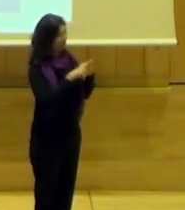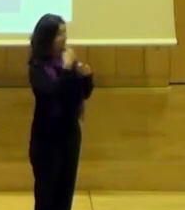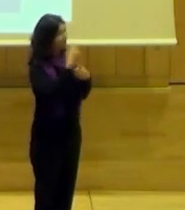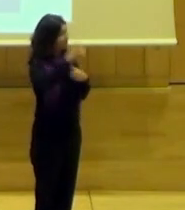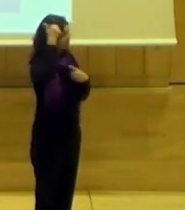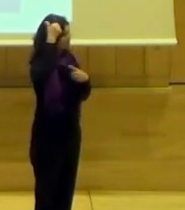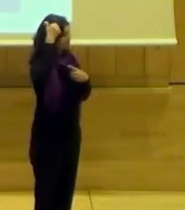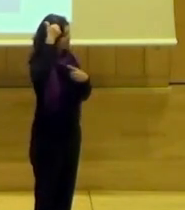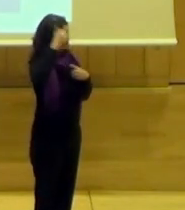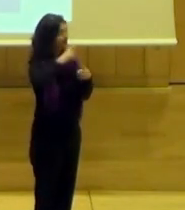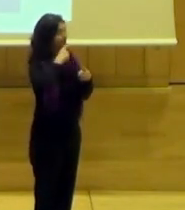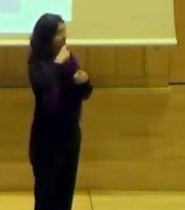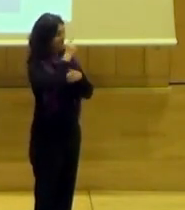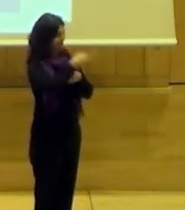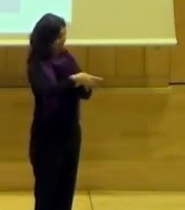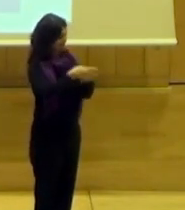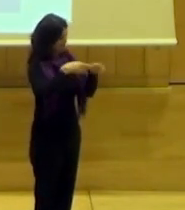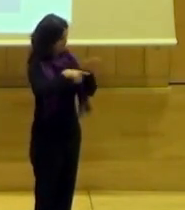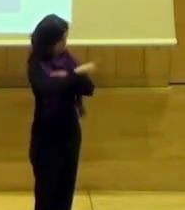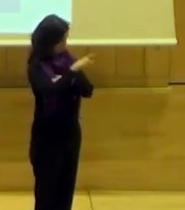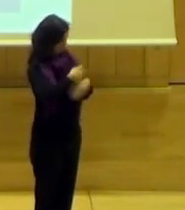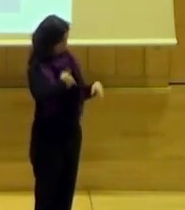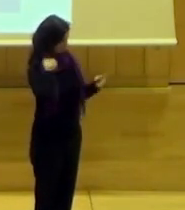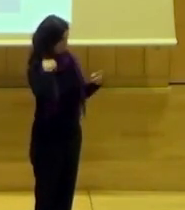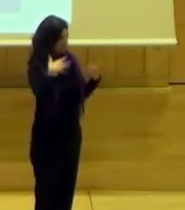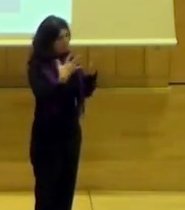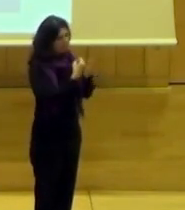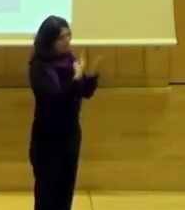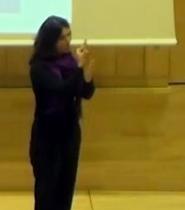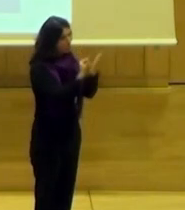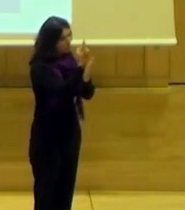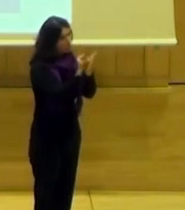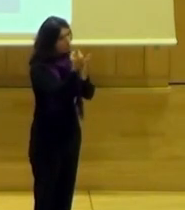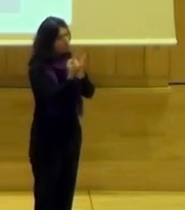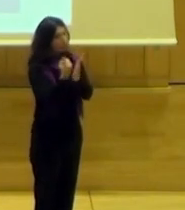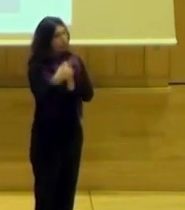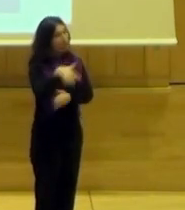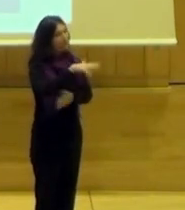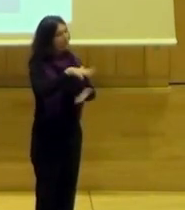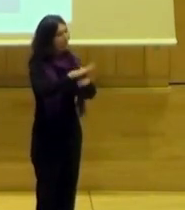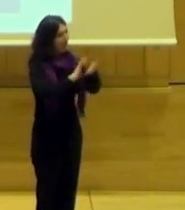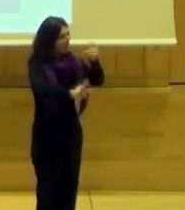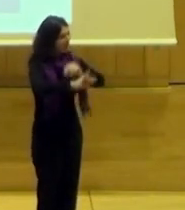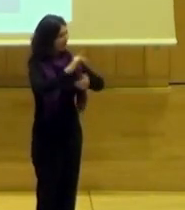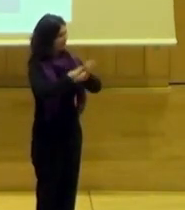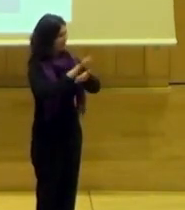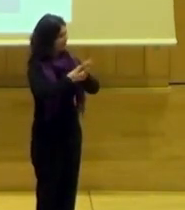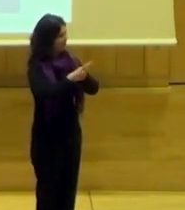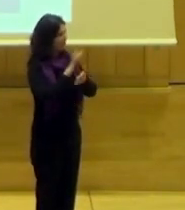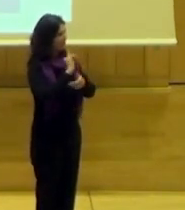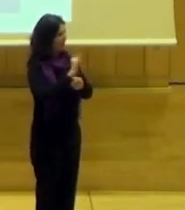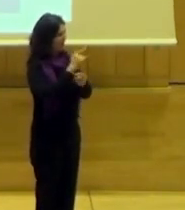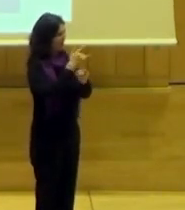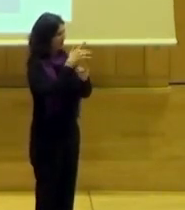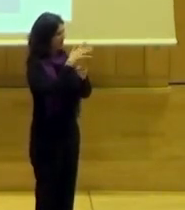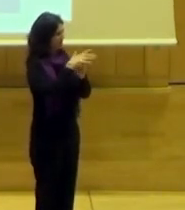Aquí pueden ver el esquema de desarrollo general de todas las rutas que contemplan la zona del barrio Albaicín y Sacromonte. Como ven, hay